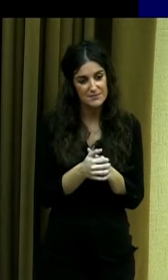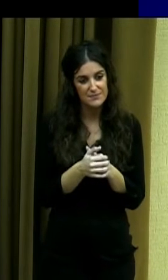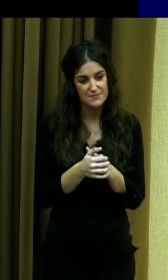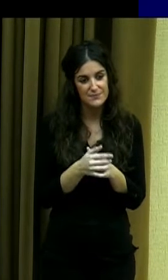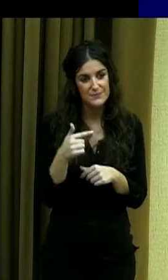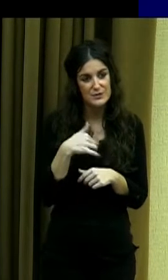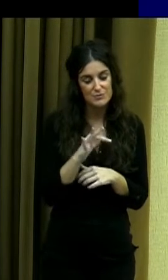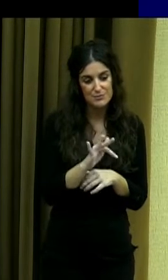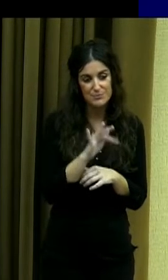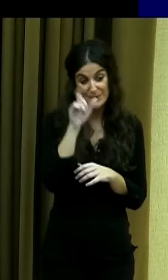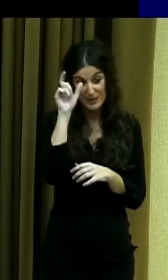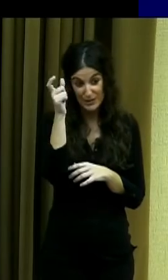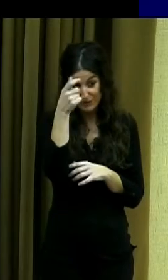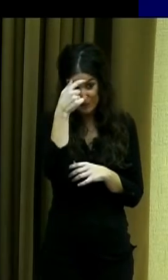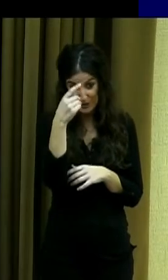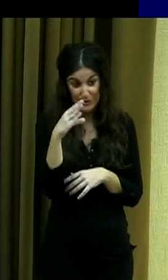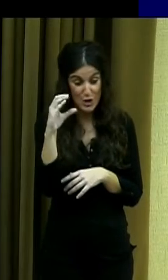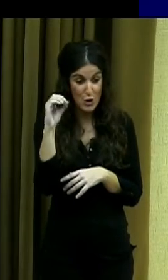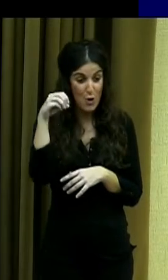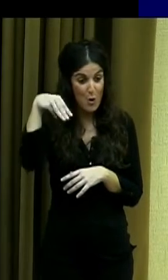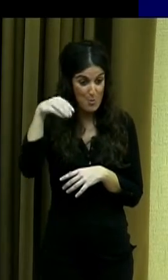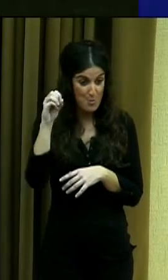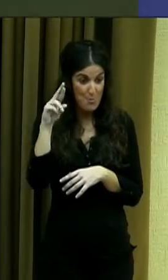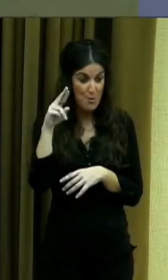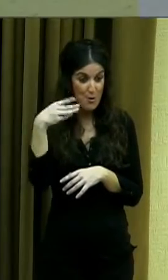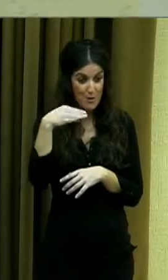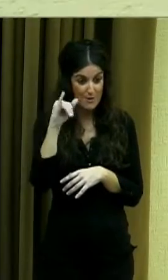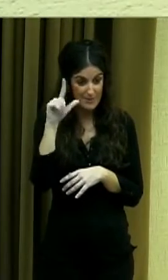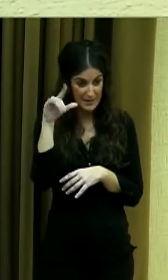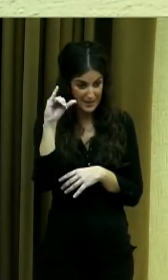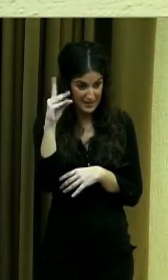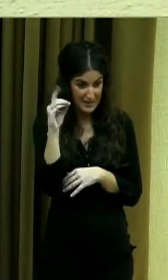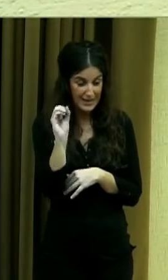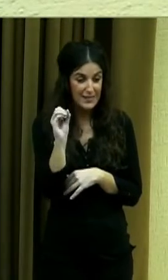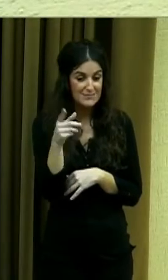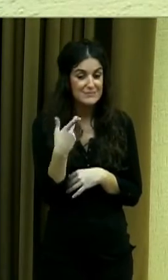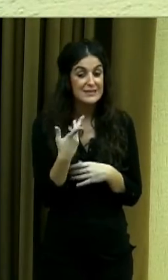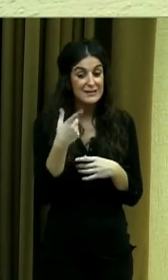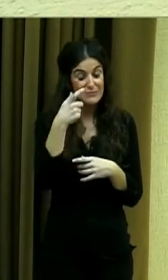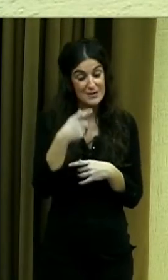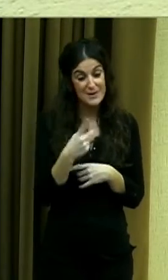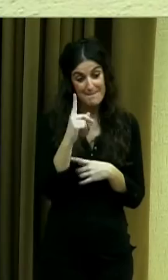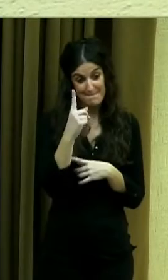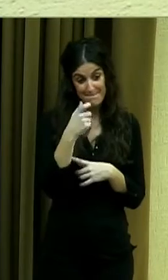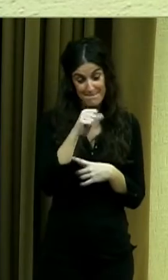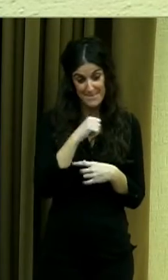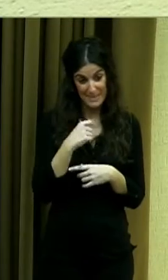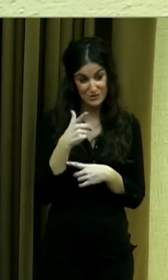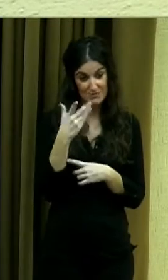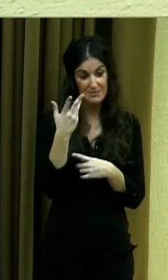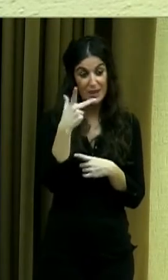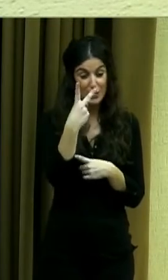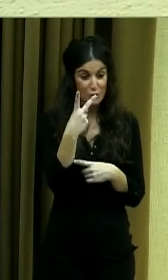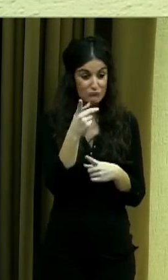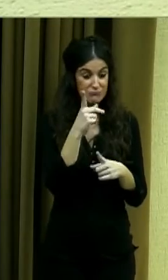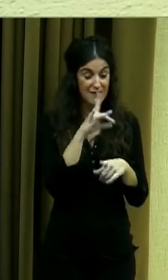Quería pasar ya al concepto de comorbilidad, que, como ya saben, es la presentación en un mismo individuo de dos o más enfermedades o trastornos